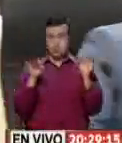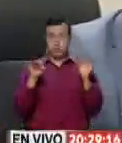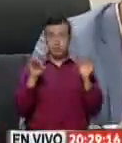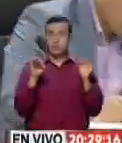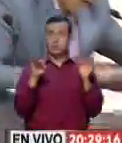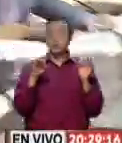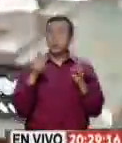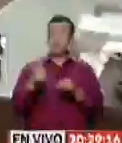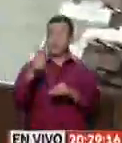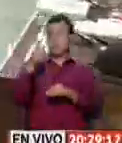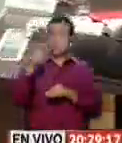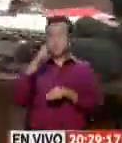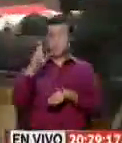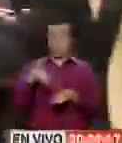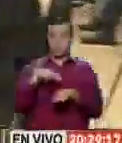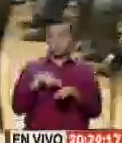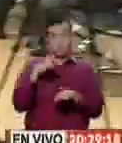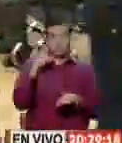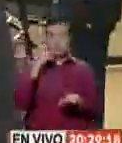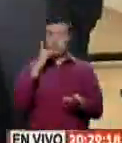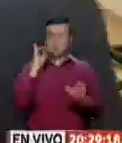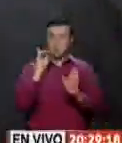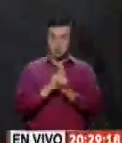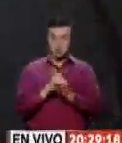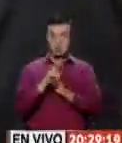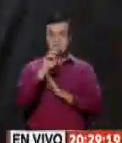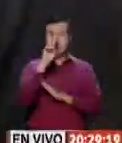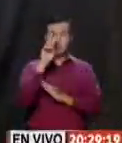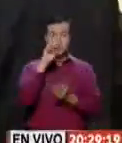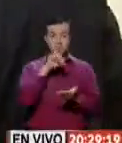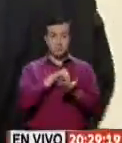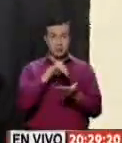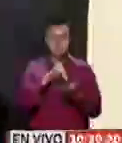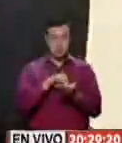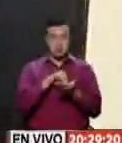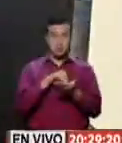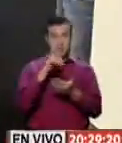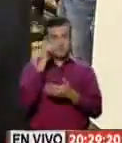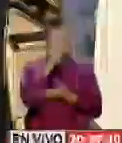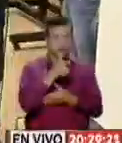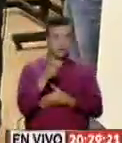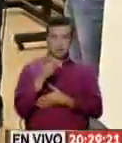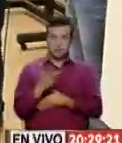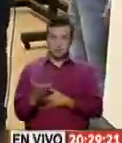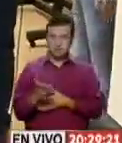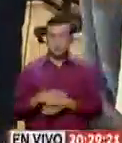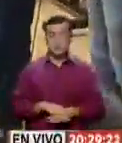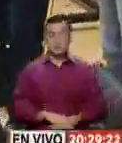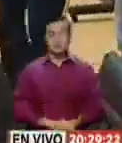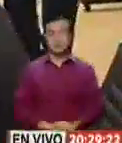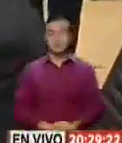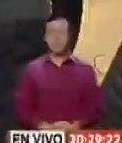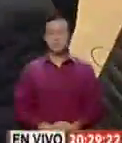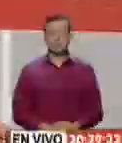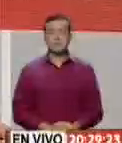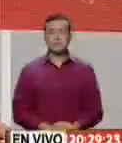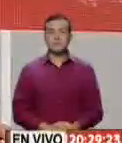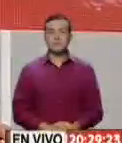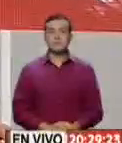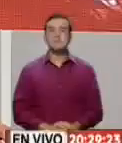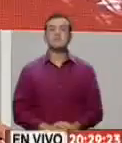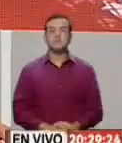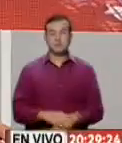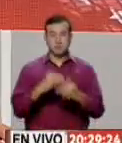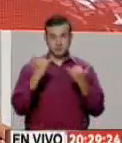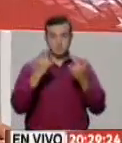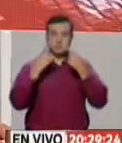remitida por la Corte Nacional está impugnada y 2 miembros de la enviada por Fiscalía. César García, Telediario. Y